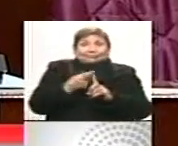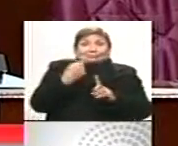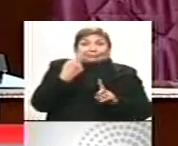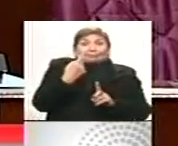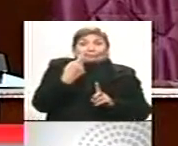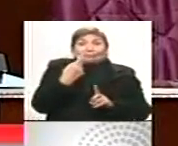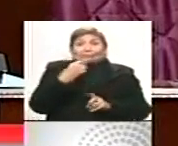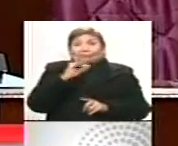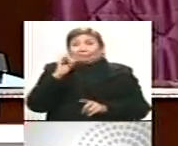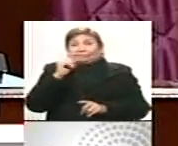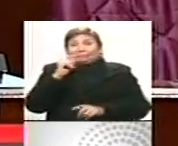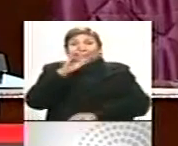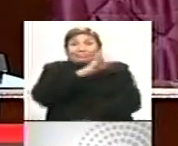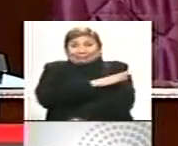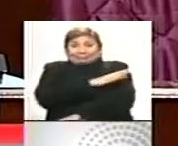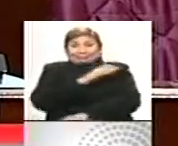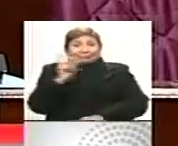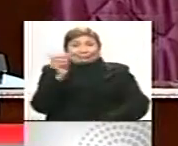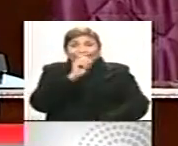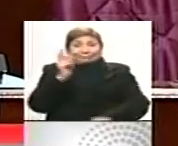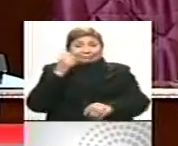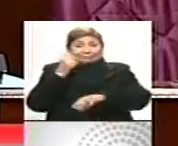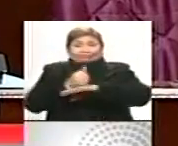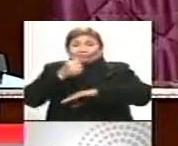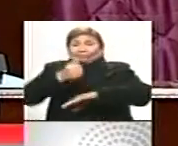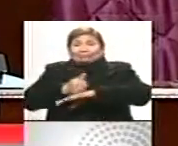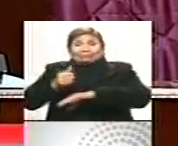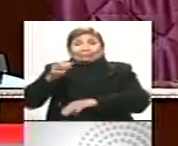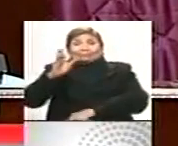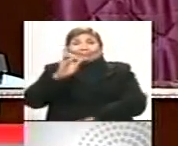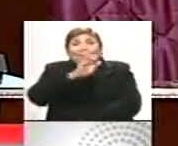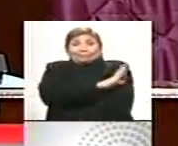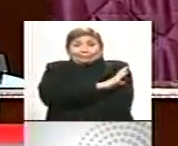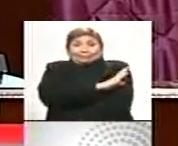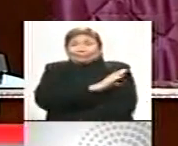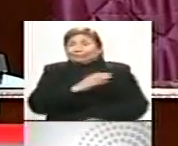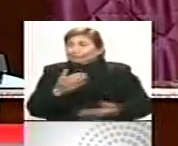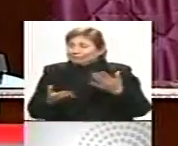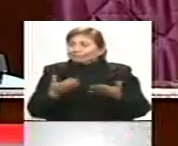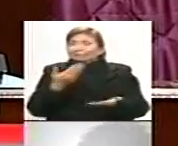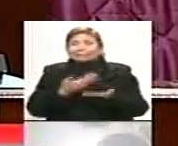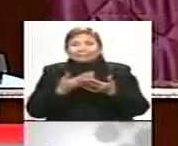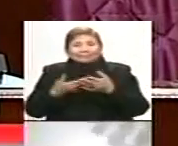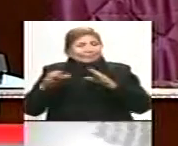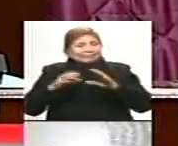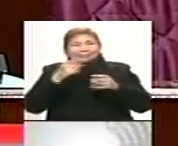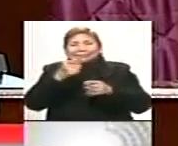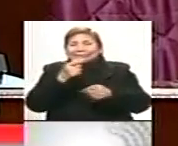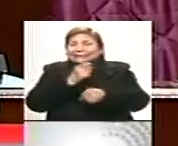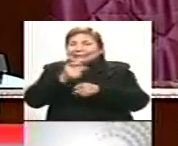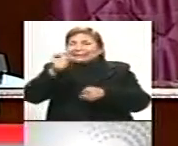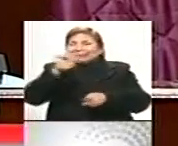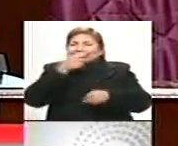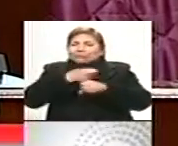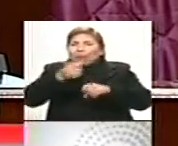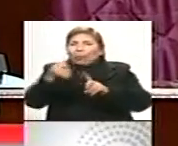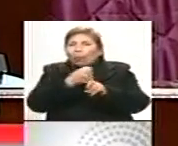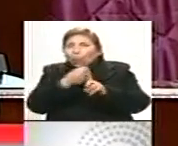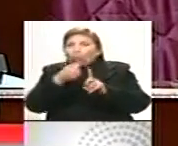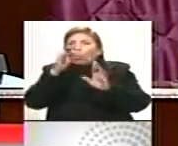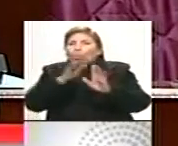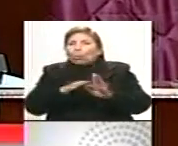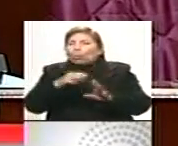Sin embargo, en el punto 7 dice no contar con acusación fiscal respecto a delitos pluriofensivos de lesa humanidad